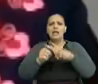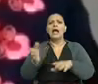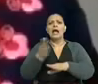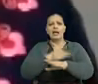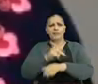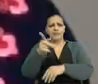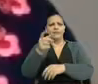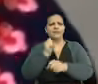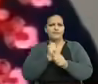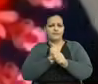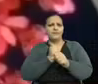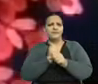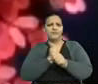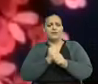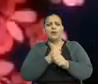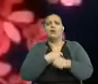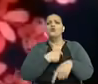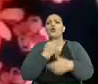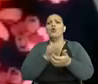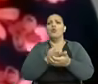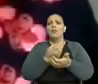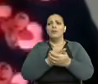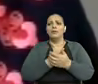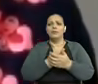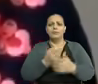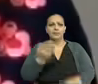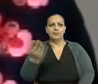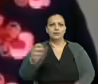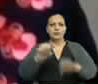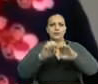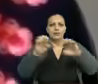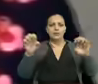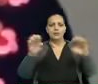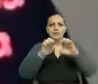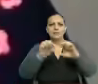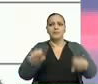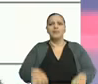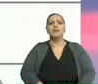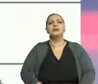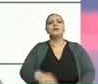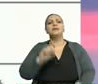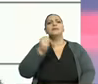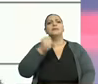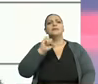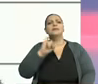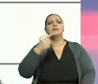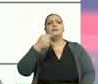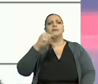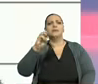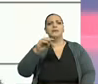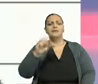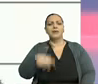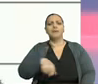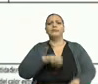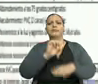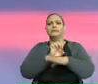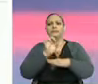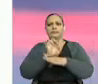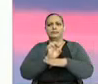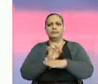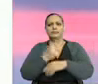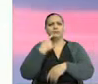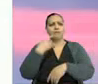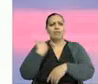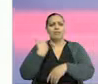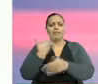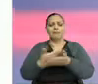prefecta? Nuevamente es la empresa Sigma Health del Ecuador. En los dos casos presenta documentación que respalda